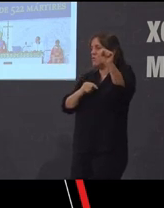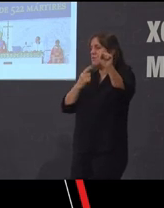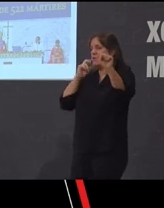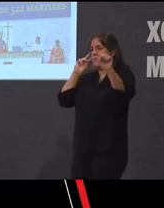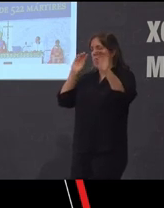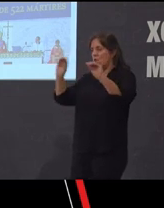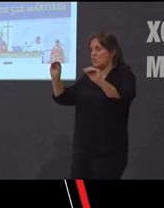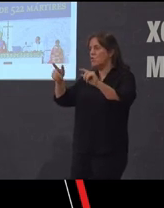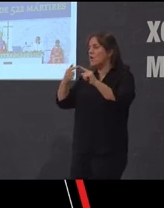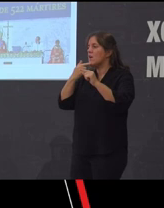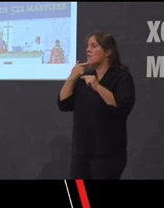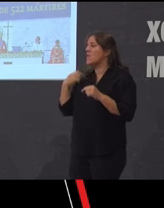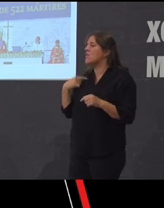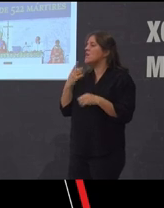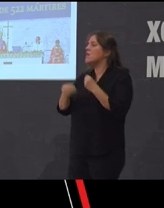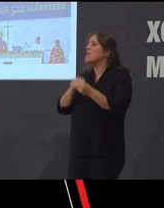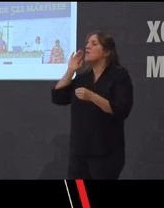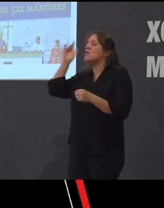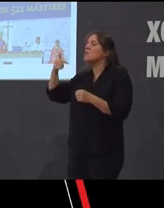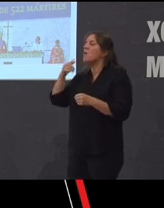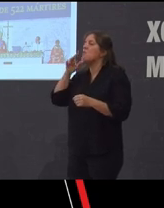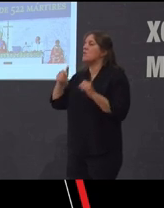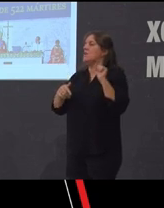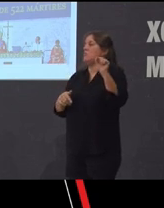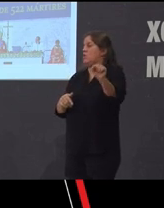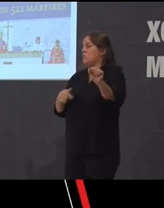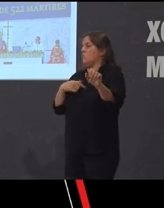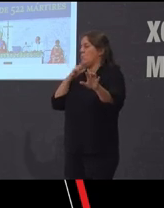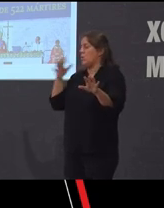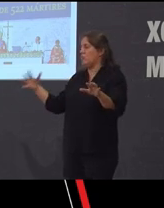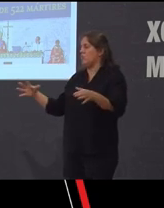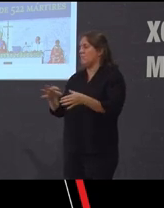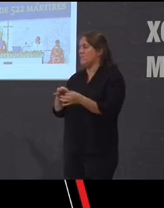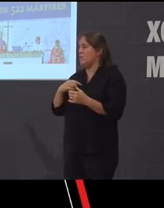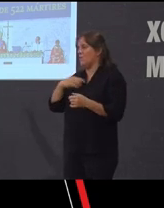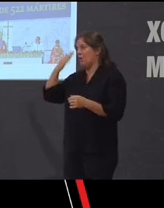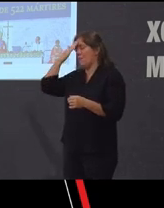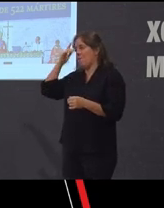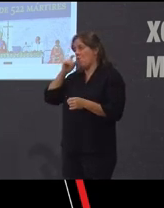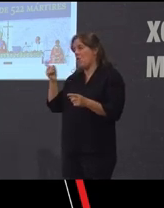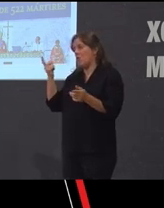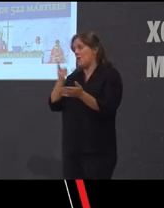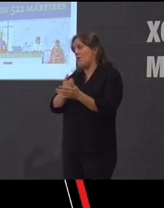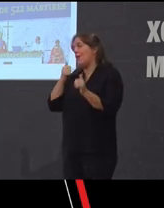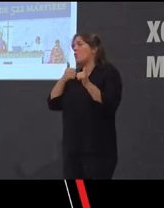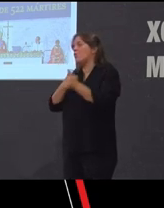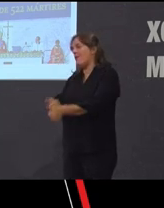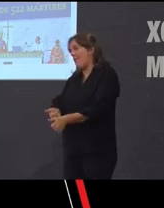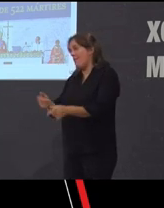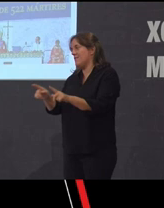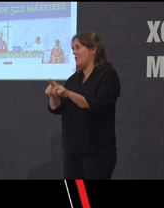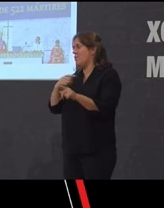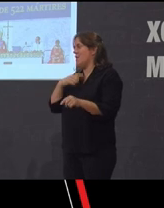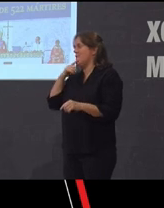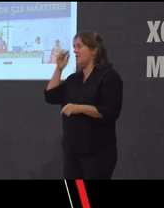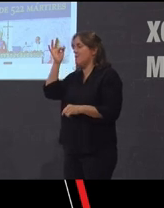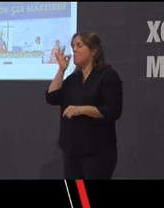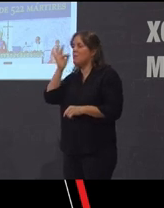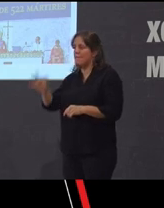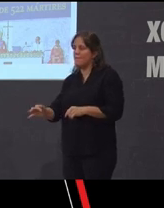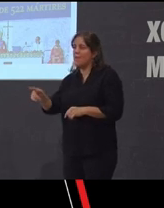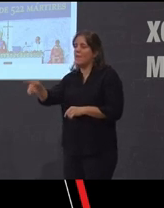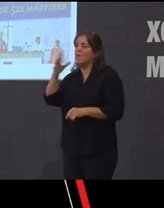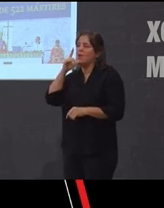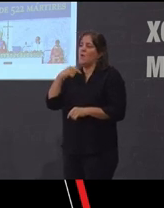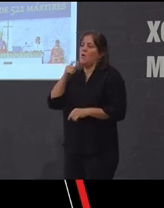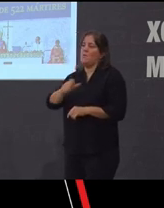identifica que o que pasou na República foi o comunismo. E, polo tanto, a memoria dos cruzados, e, polo tanto, toda a serie de beatificación dos mártires,